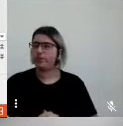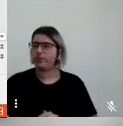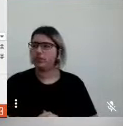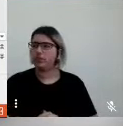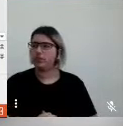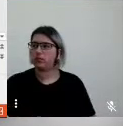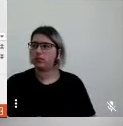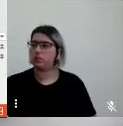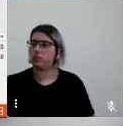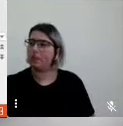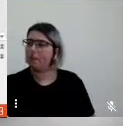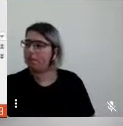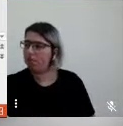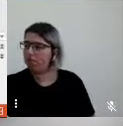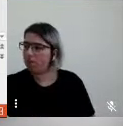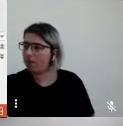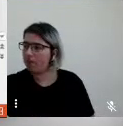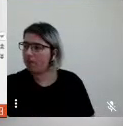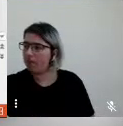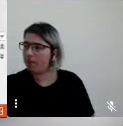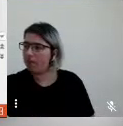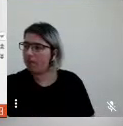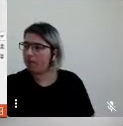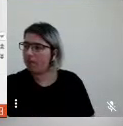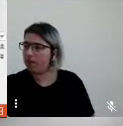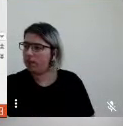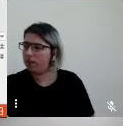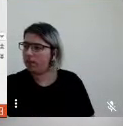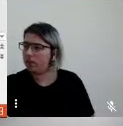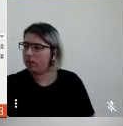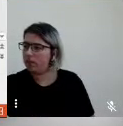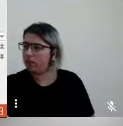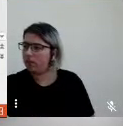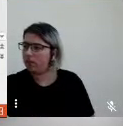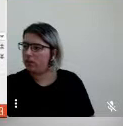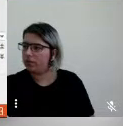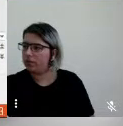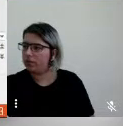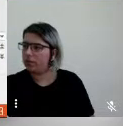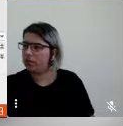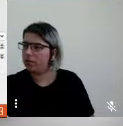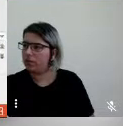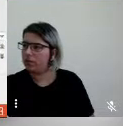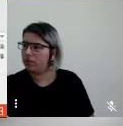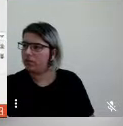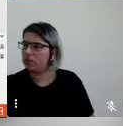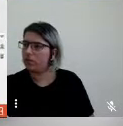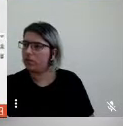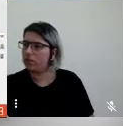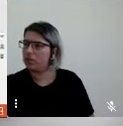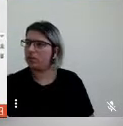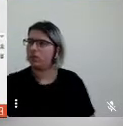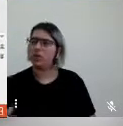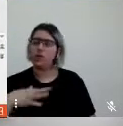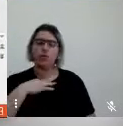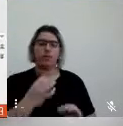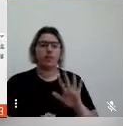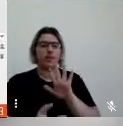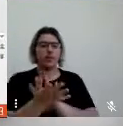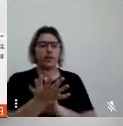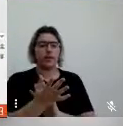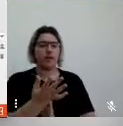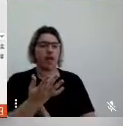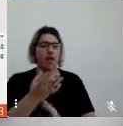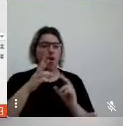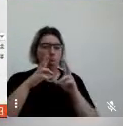posiblemente. Pues le puede generar obesidad y luego aparte de No obesidad, por- pues a nivel de la insulina puede tener